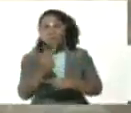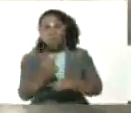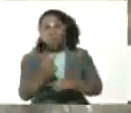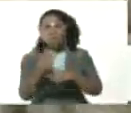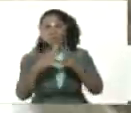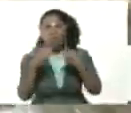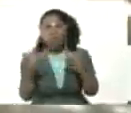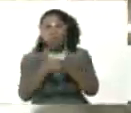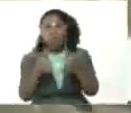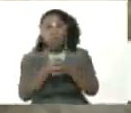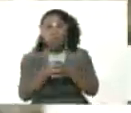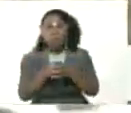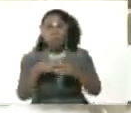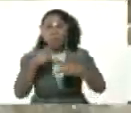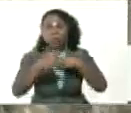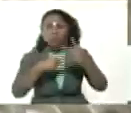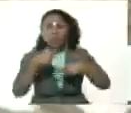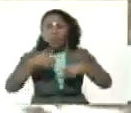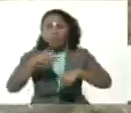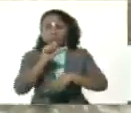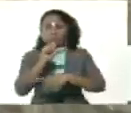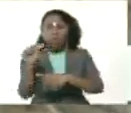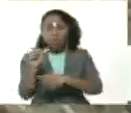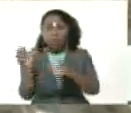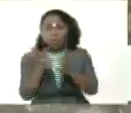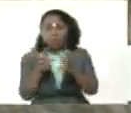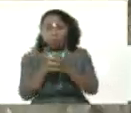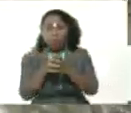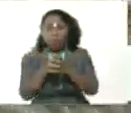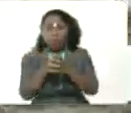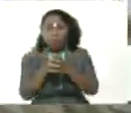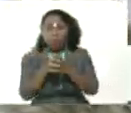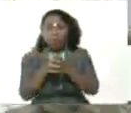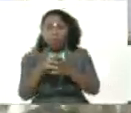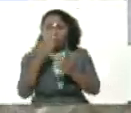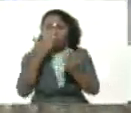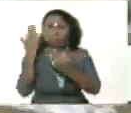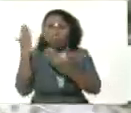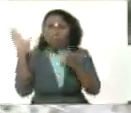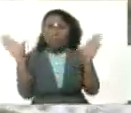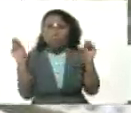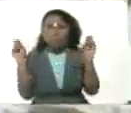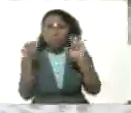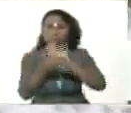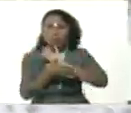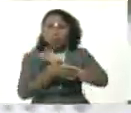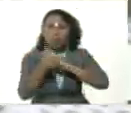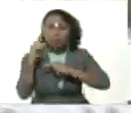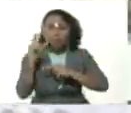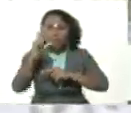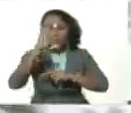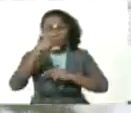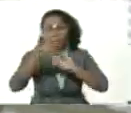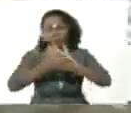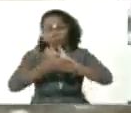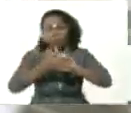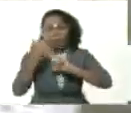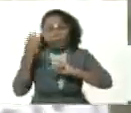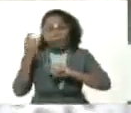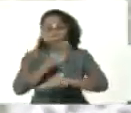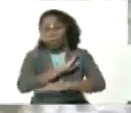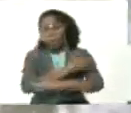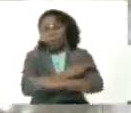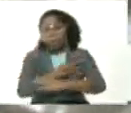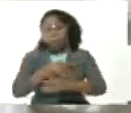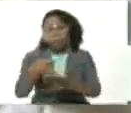todos los sectores productivos. Esta semana estaremos reunidos con el sector del camarón y el cangrejo, viendo su fortaleza, pero también sus debilidades. Usted